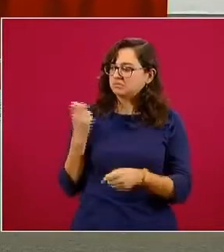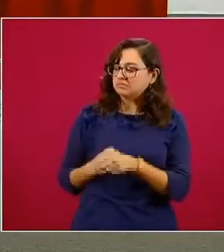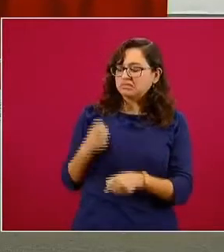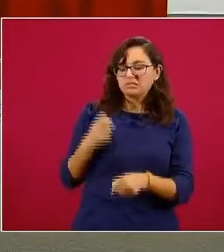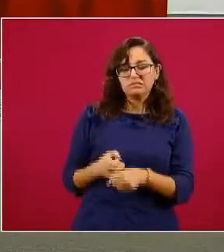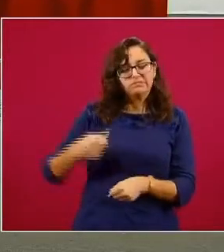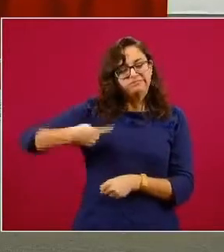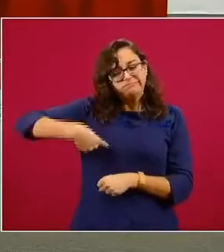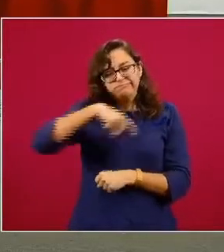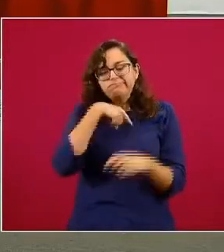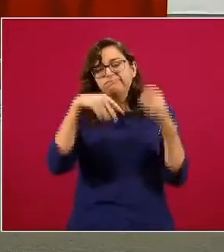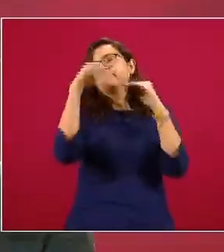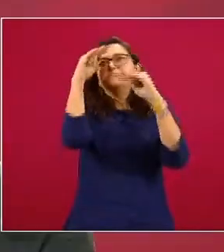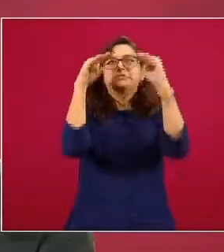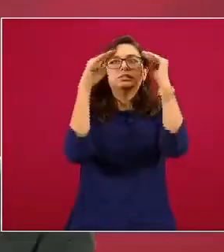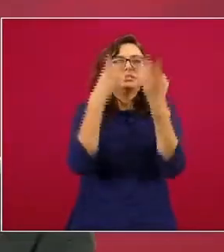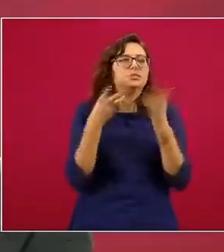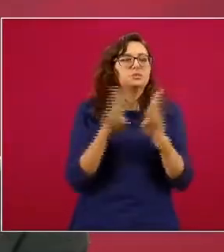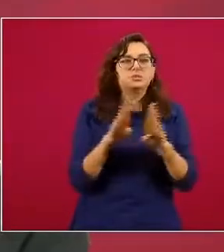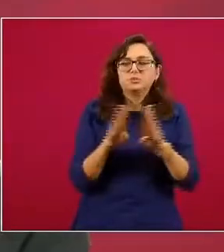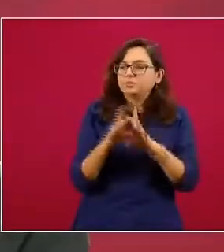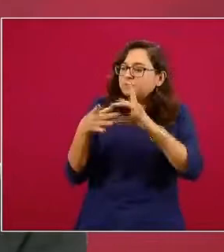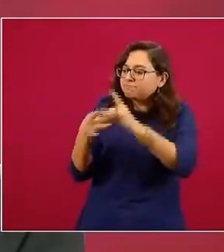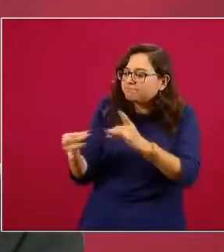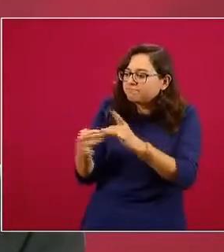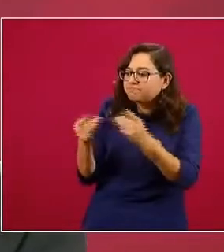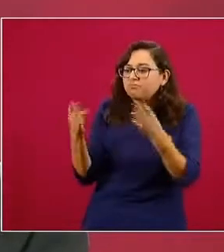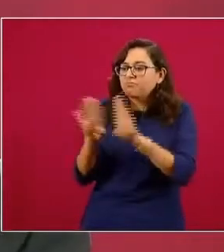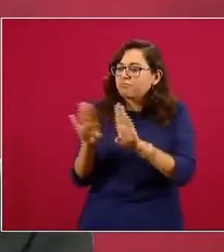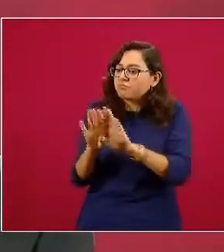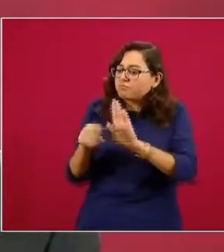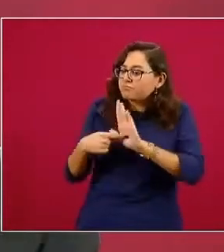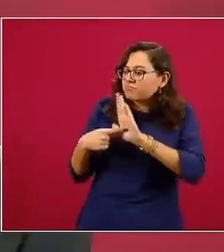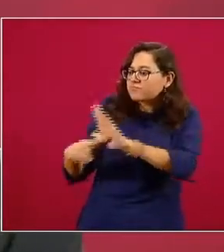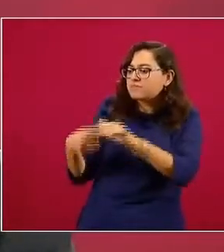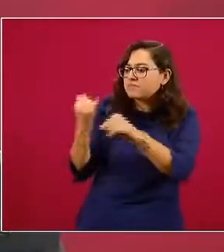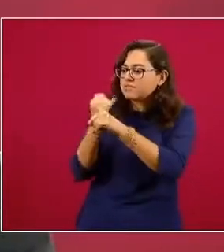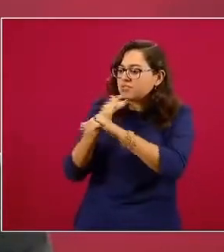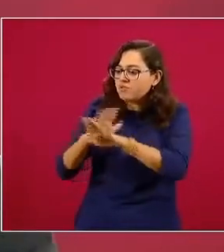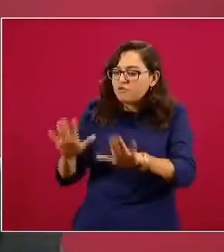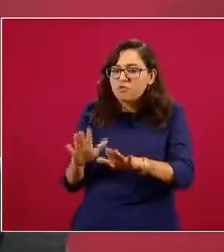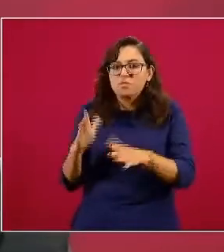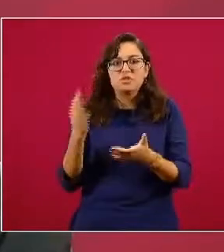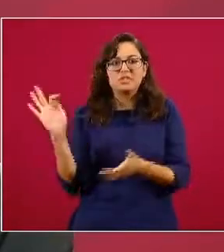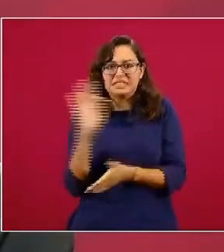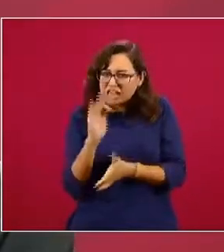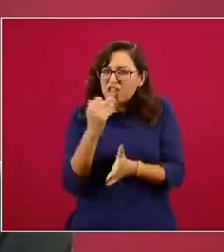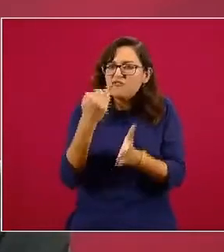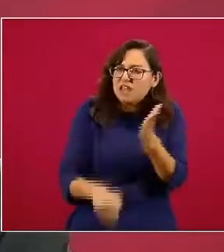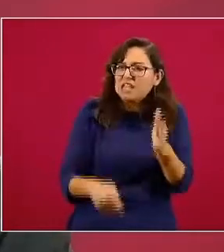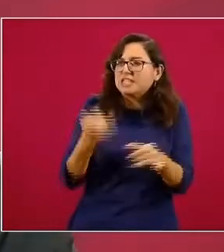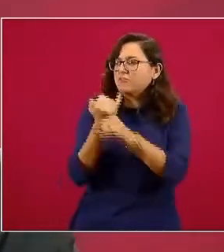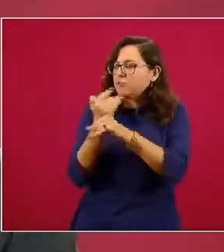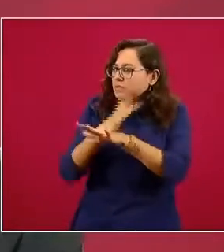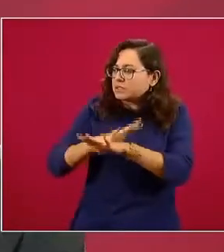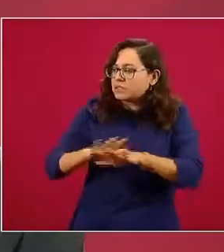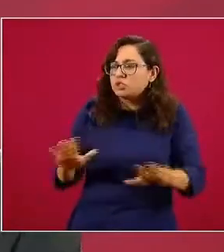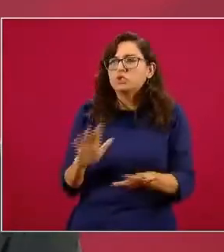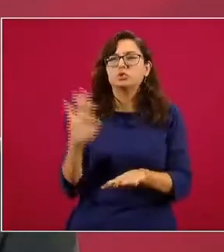reflexionamos, con el mejor ánimo de buscar cómo hacerles llegar quizá elementos de información,